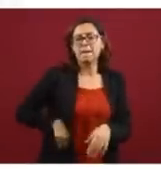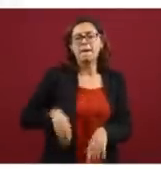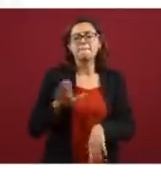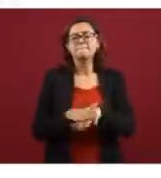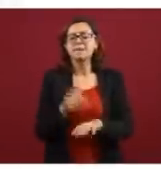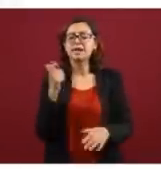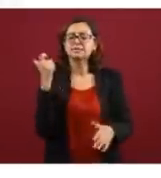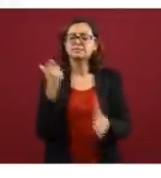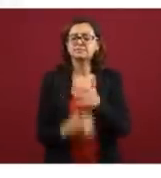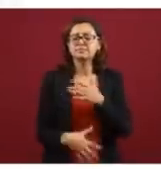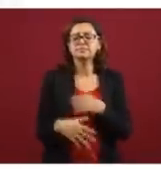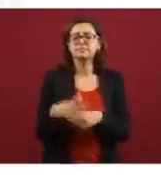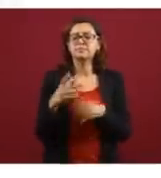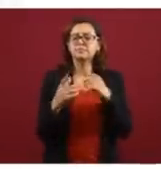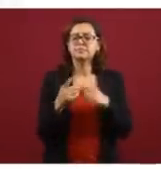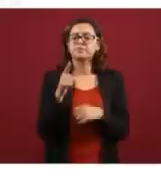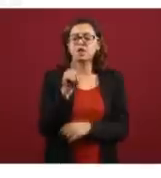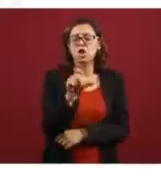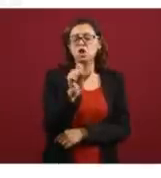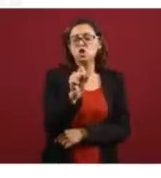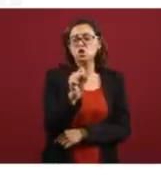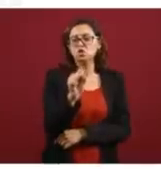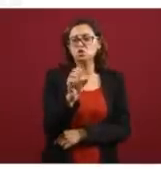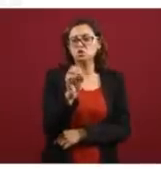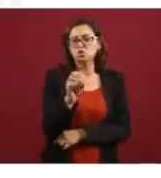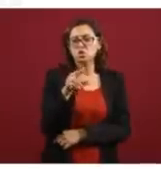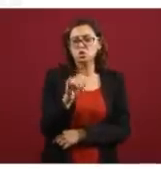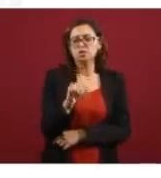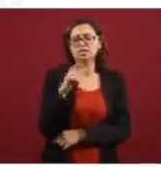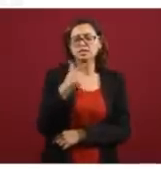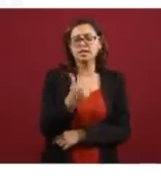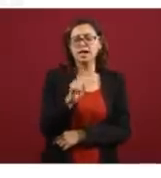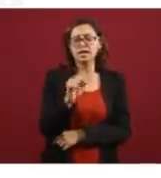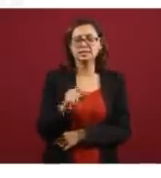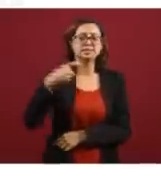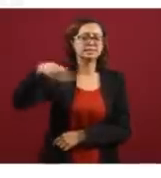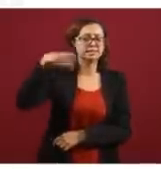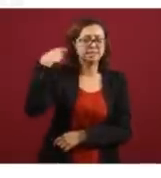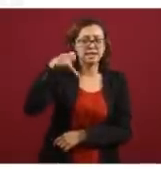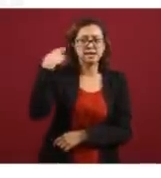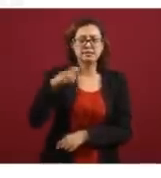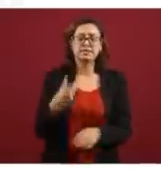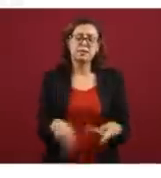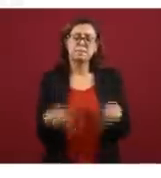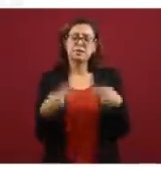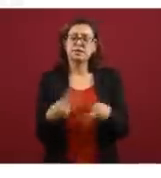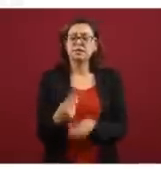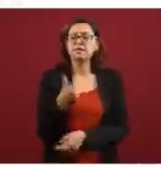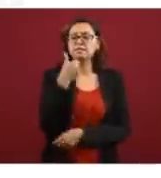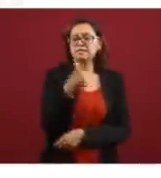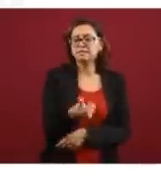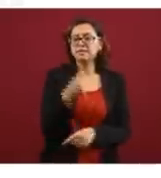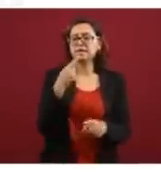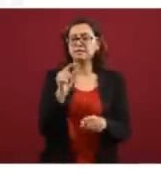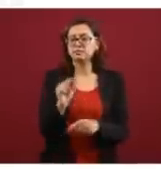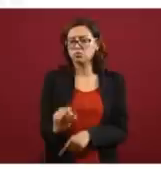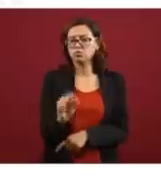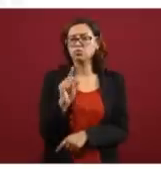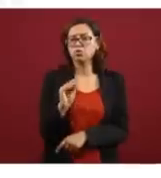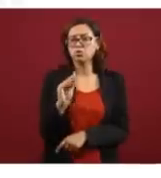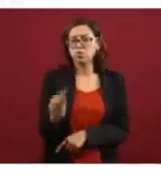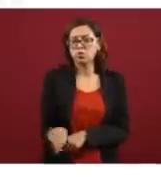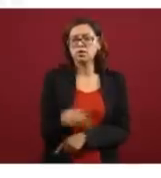en estacionarios, Sony Gas, en Querétaro, Querétaro, con un precio al público de 6.92 por litro y un margen